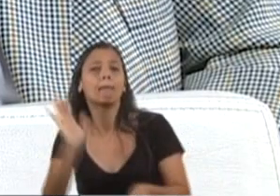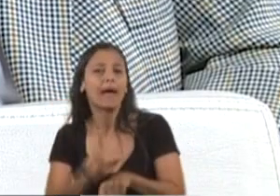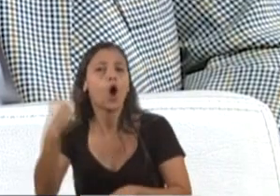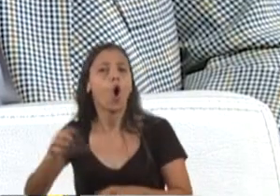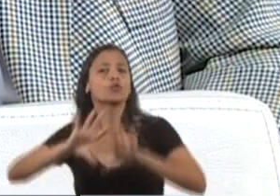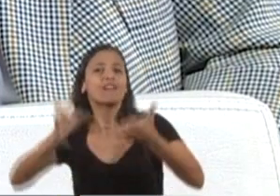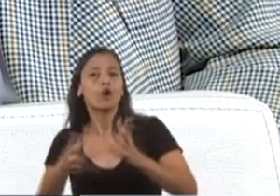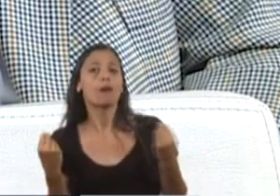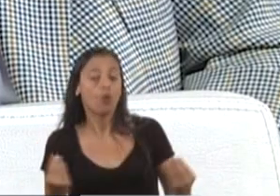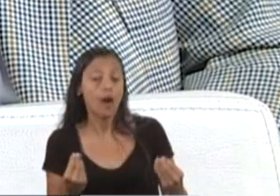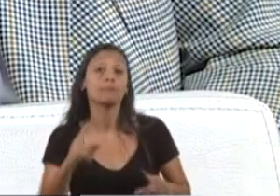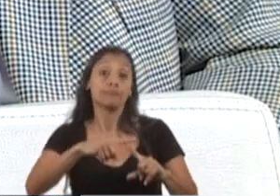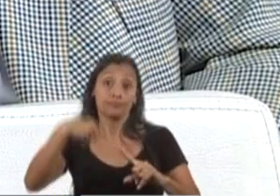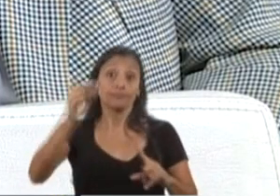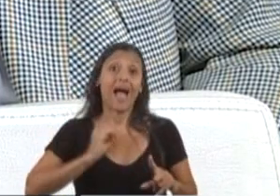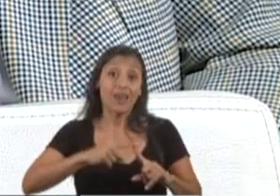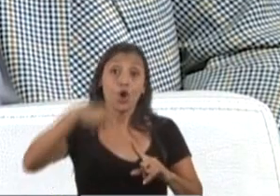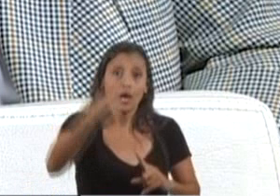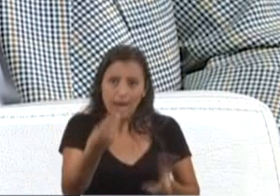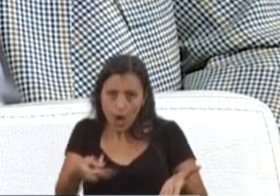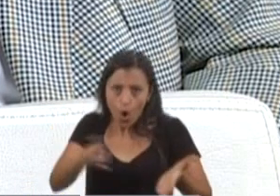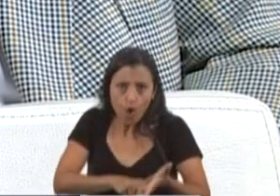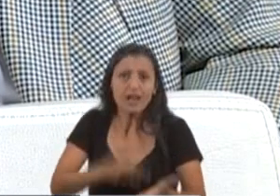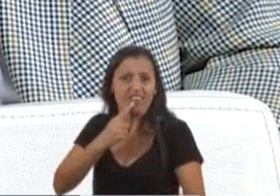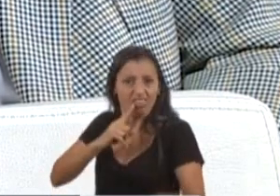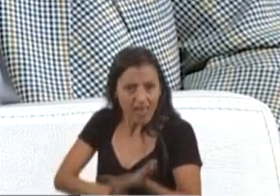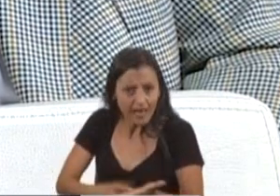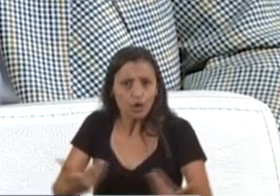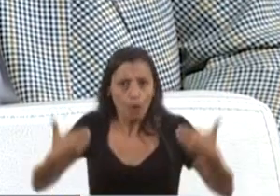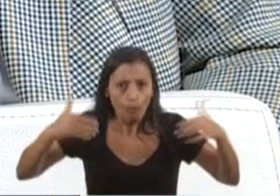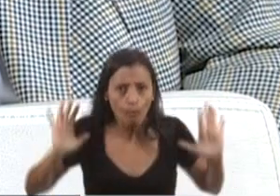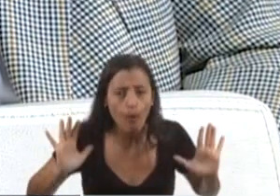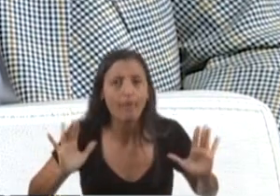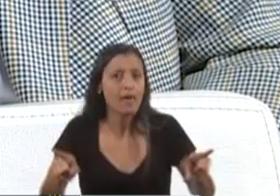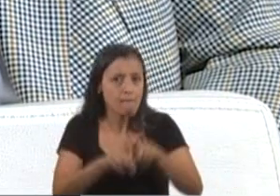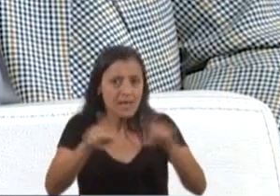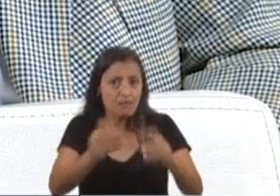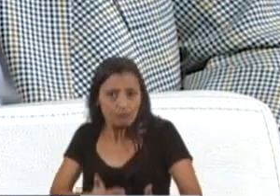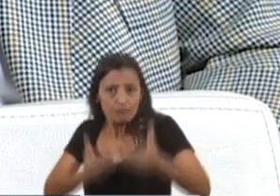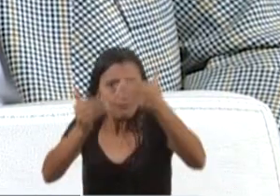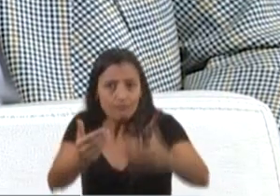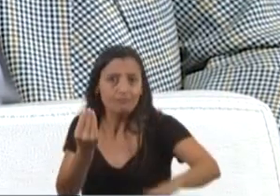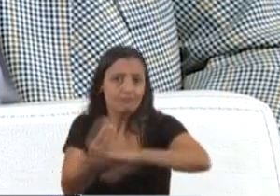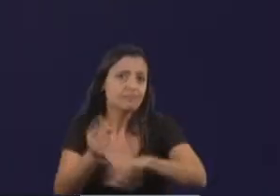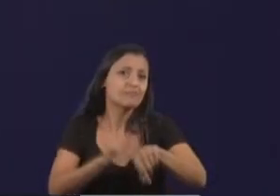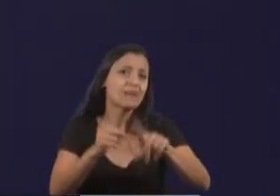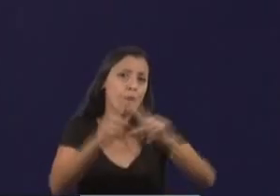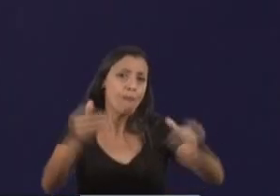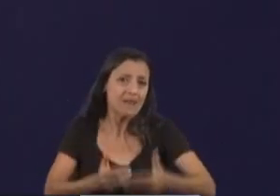la posibilidad de que el año próximo, nuevamente por decreto, prolonguen sus funciones? Muchas